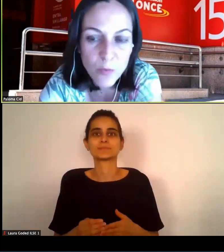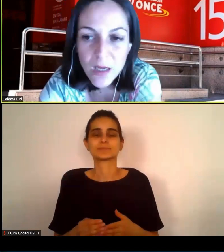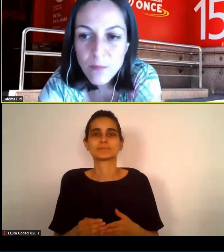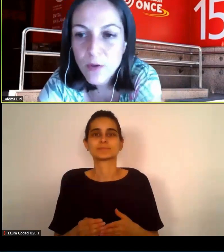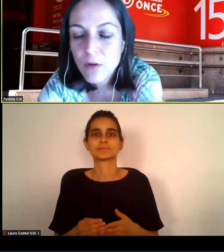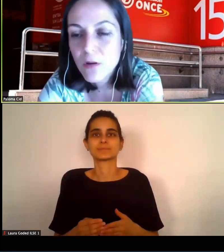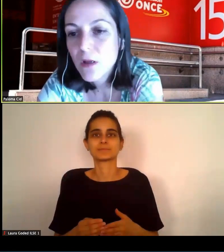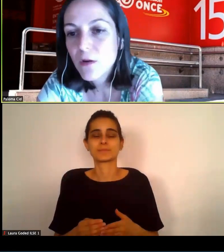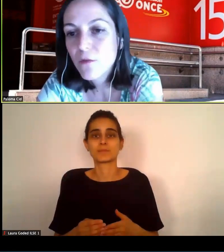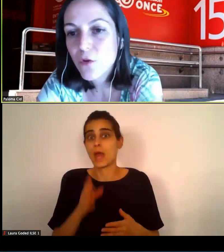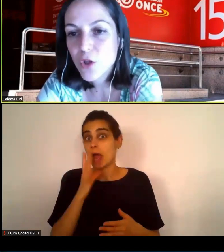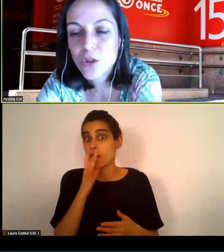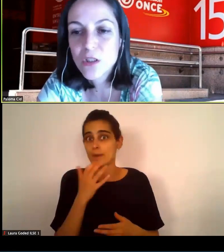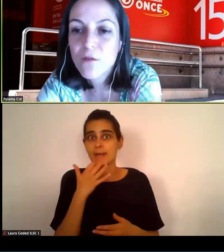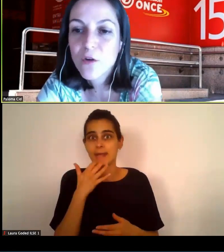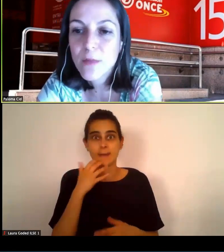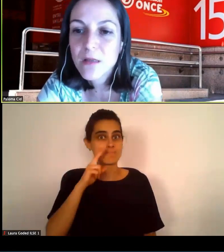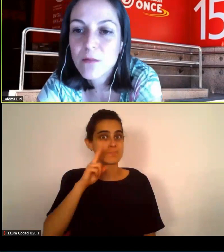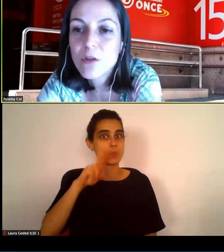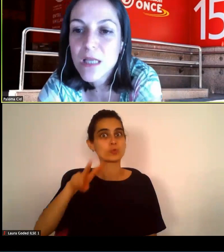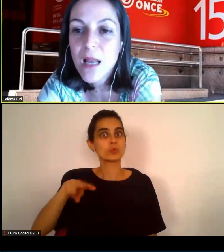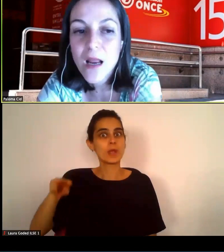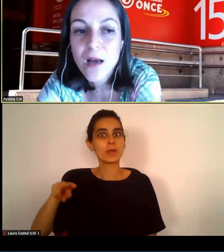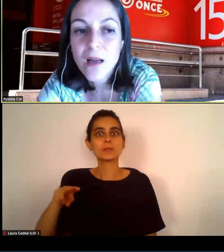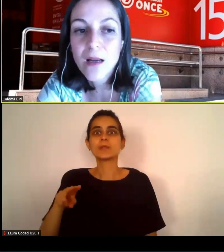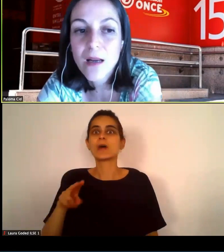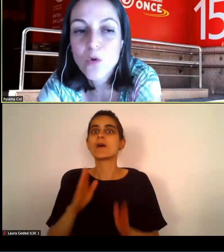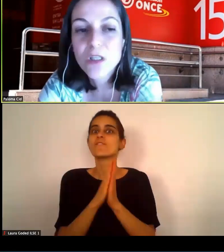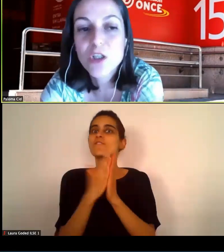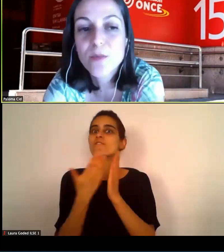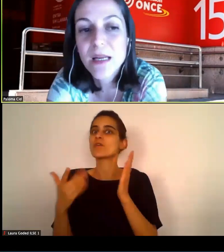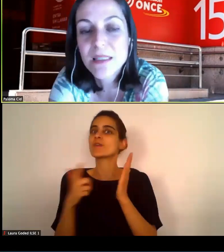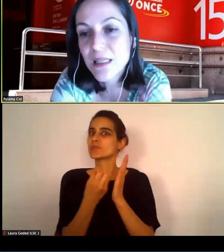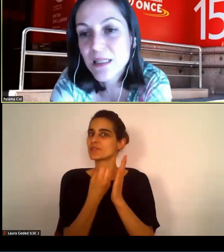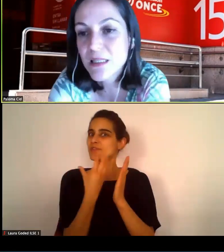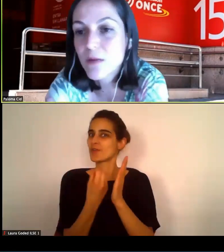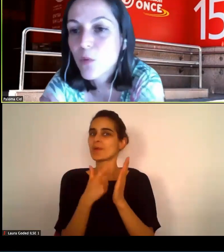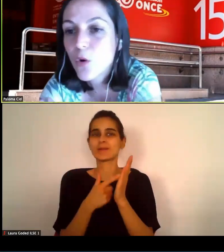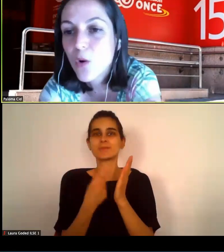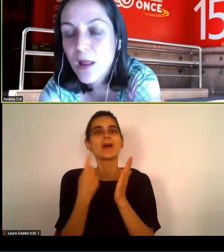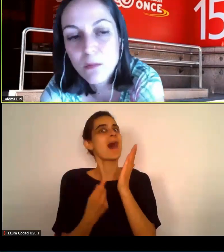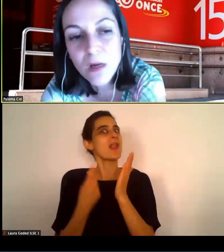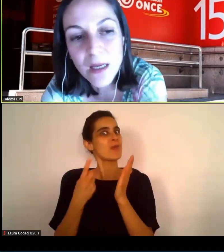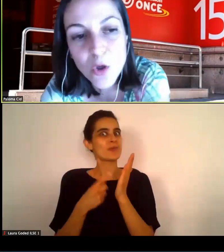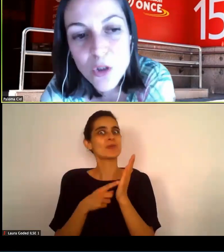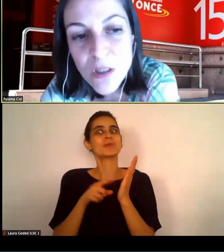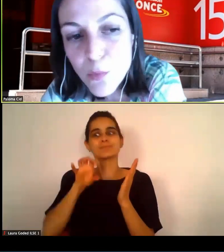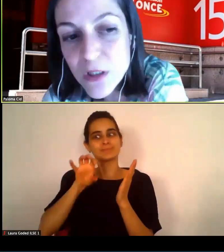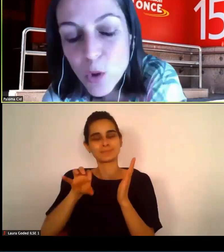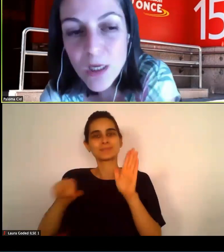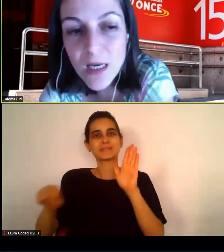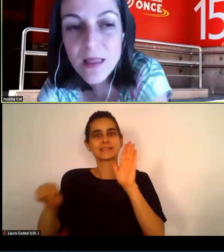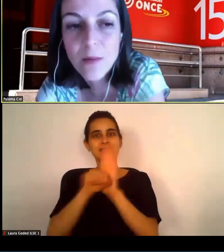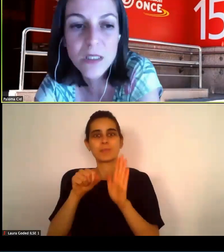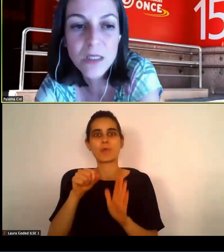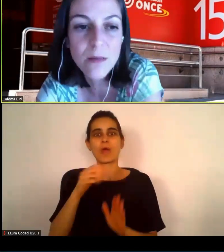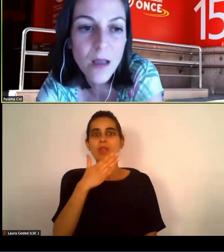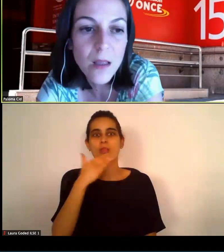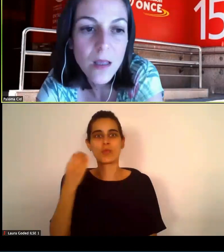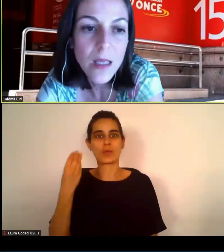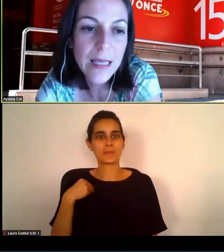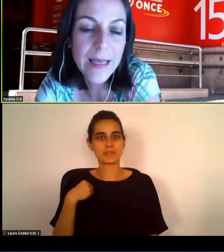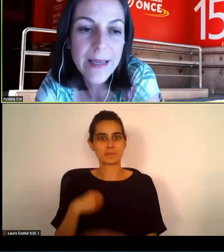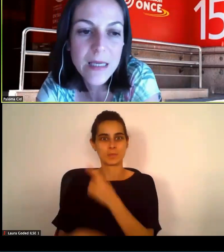por ejemplo, folletos informativos y en algunos de ellos veréis este símbolo azul que yo os he puesto en la